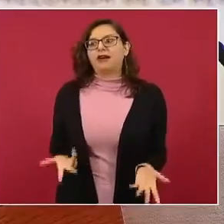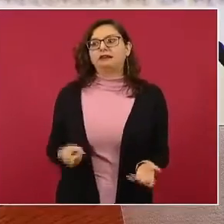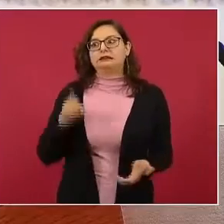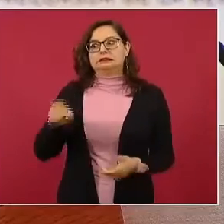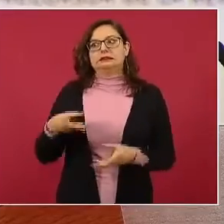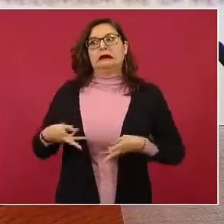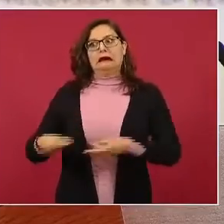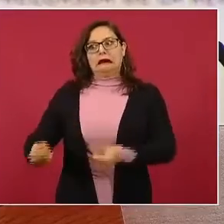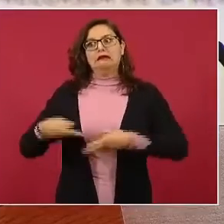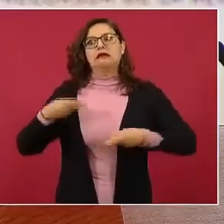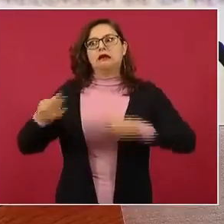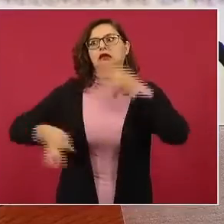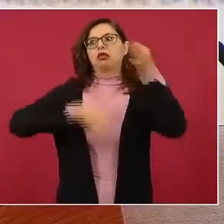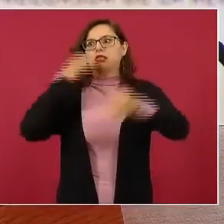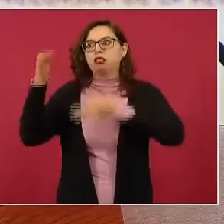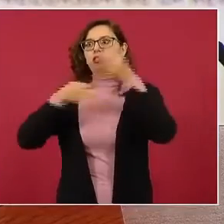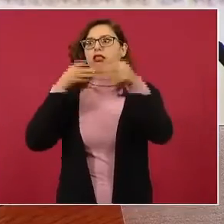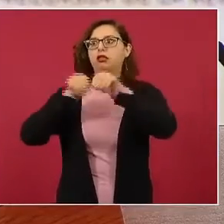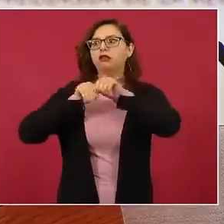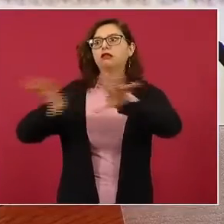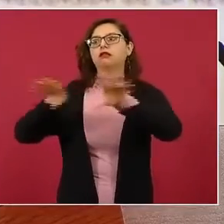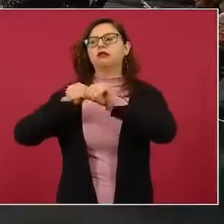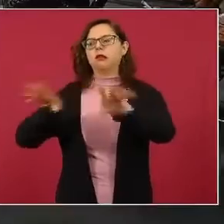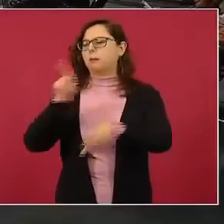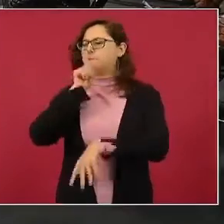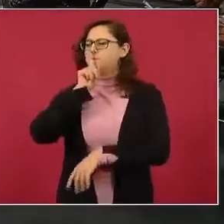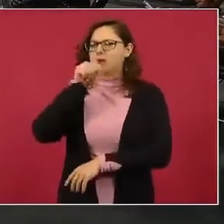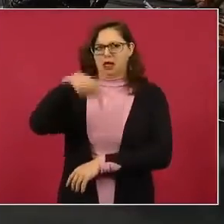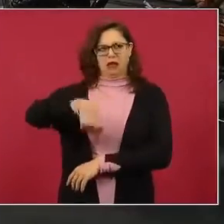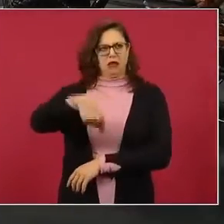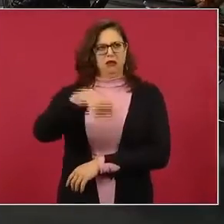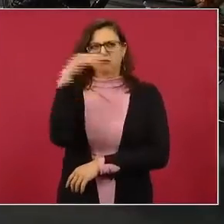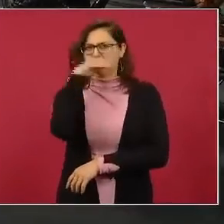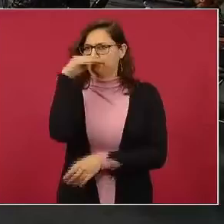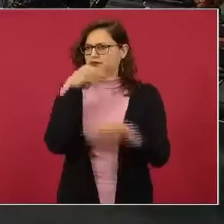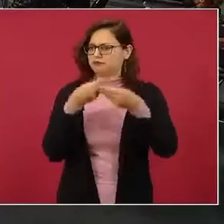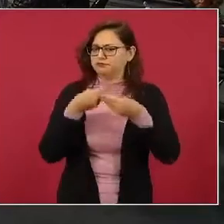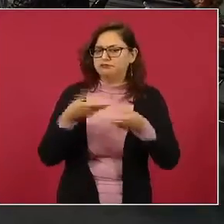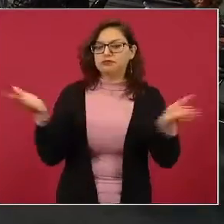estar pagando publicidad.